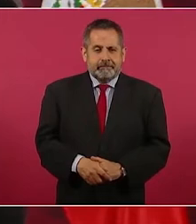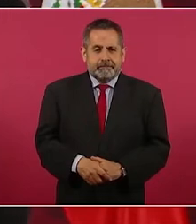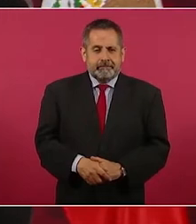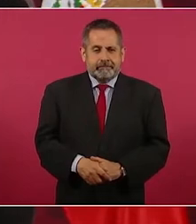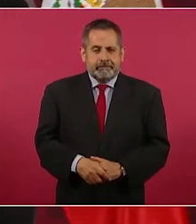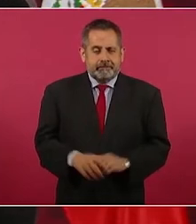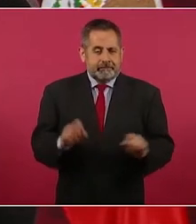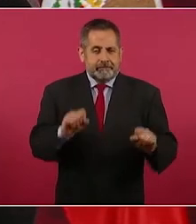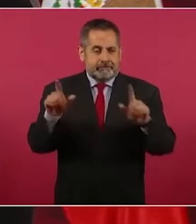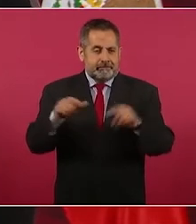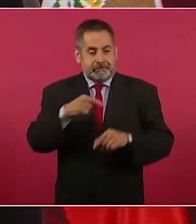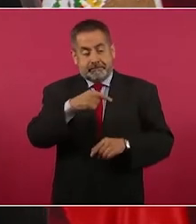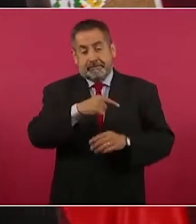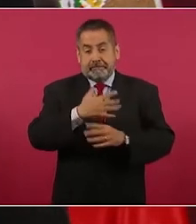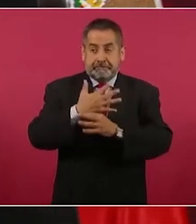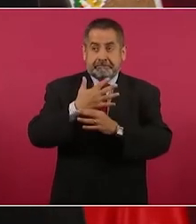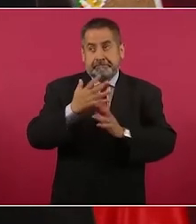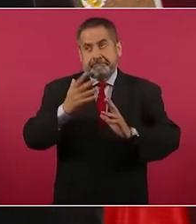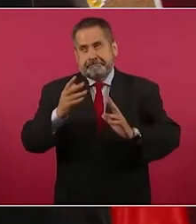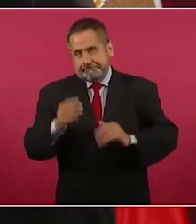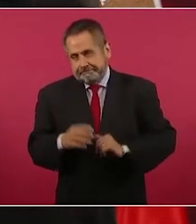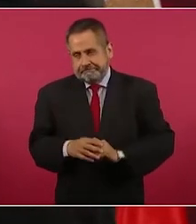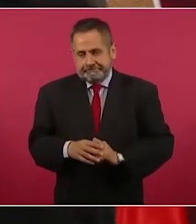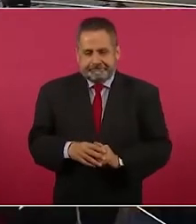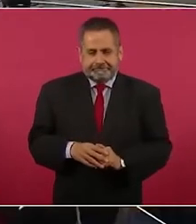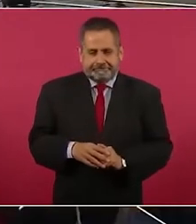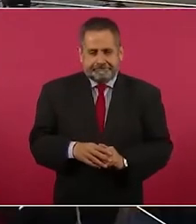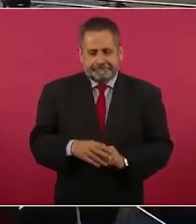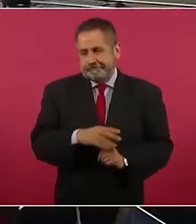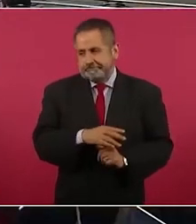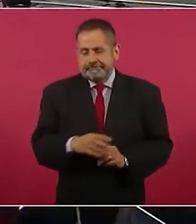Sacando la declaración de un